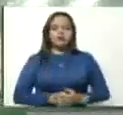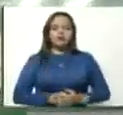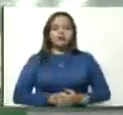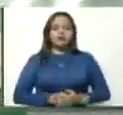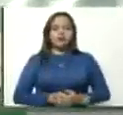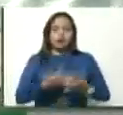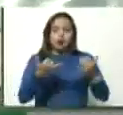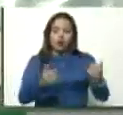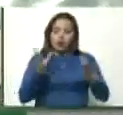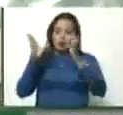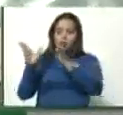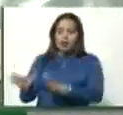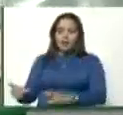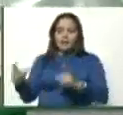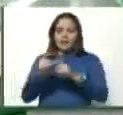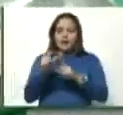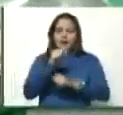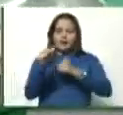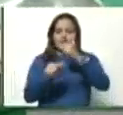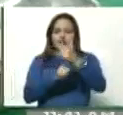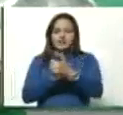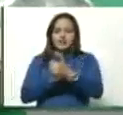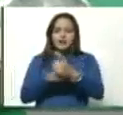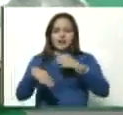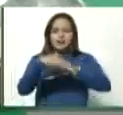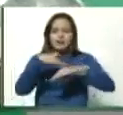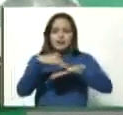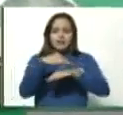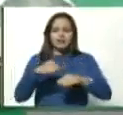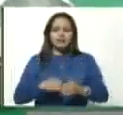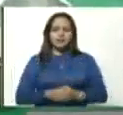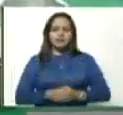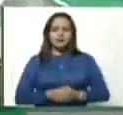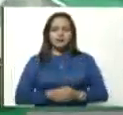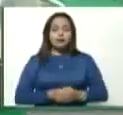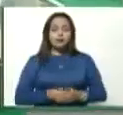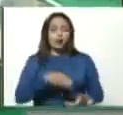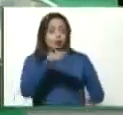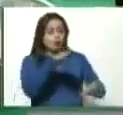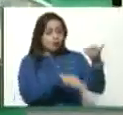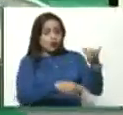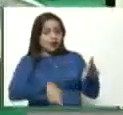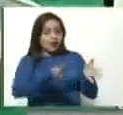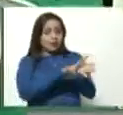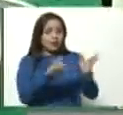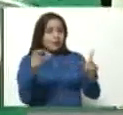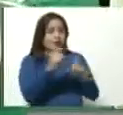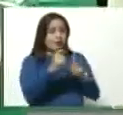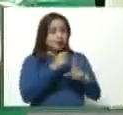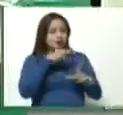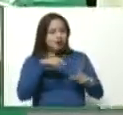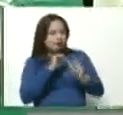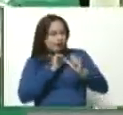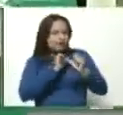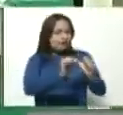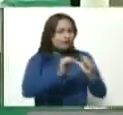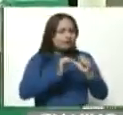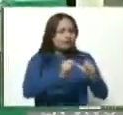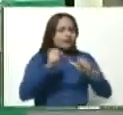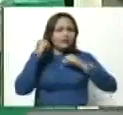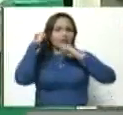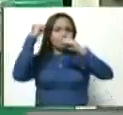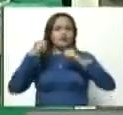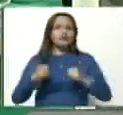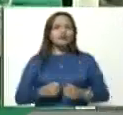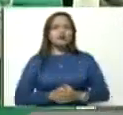doy la palabra a nuestra viceministra Marisela. Por último, reitero las palabras, nosotros estamos en resistencia